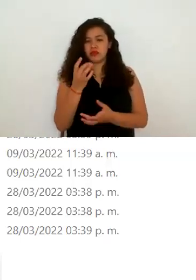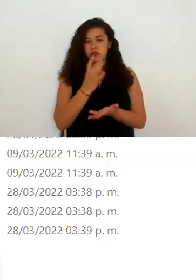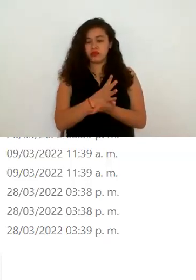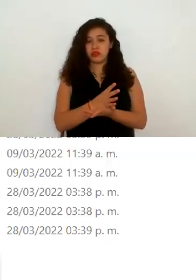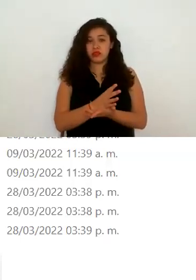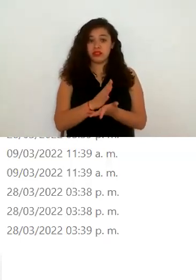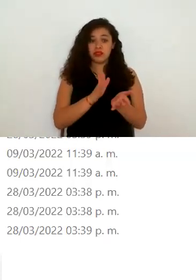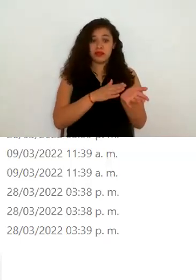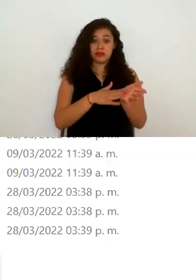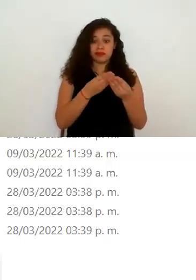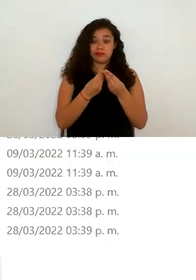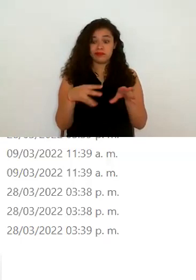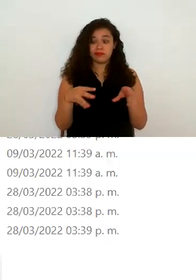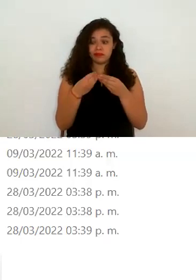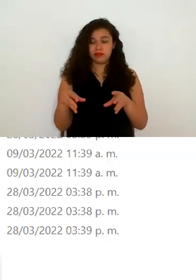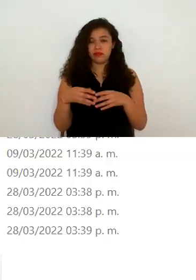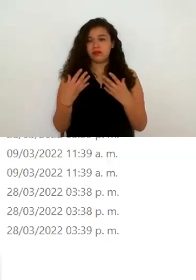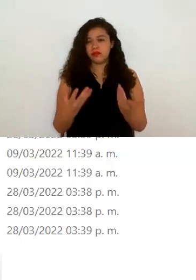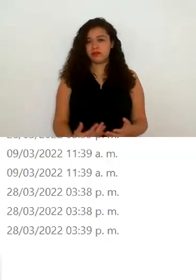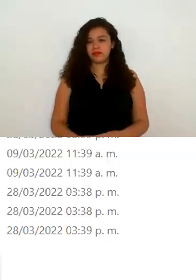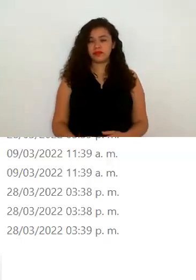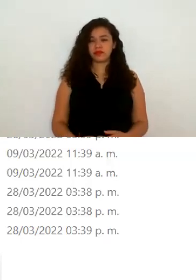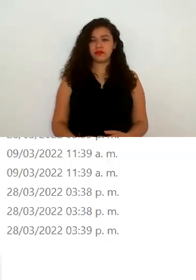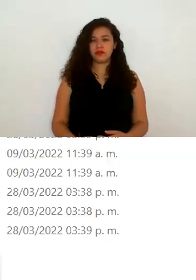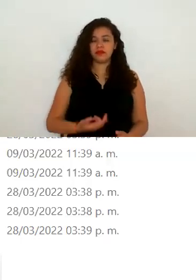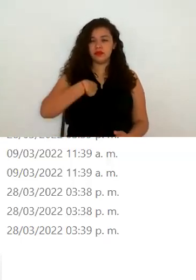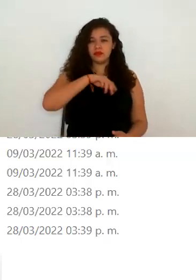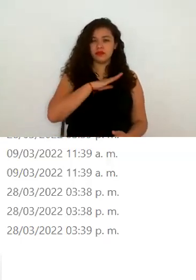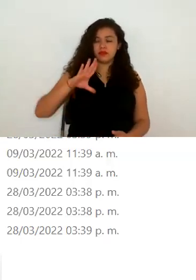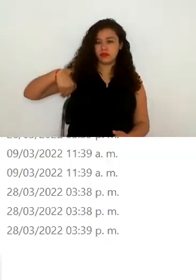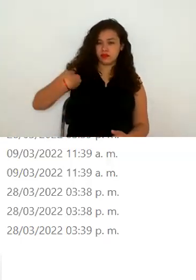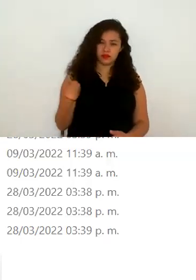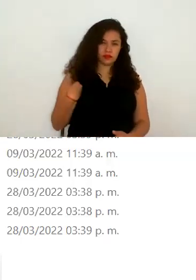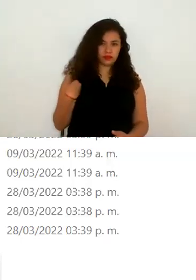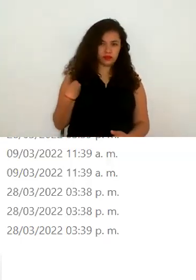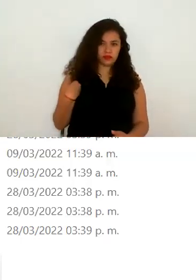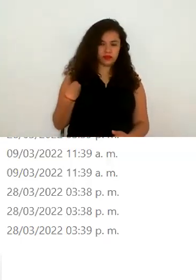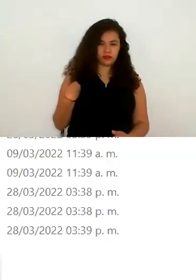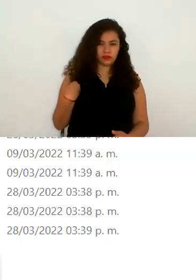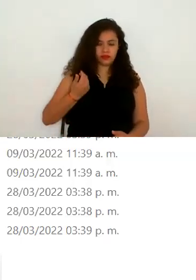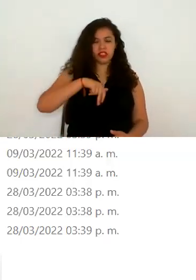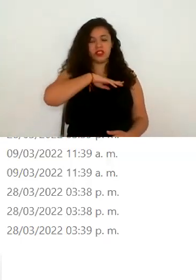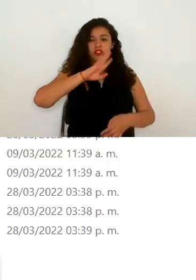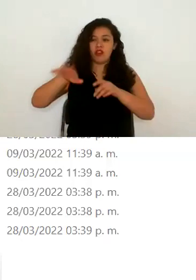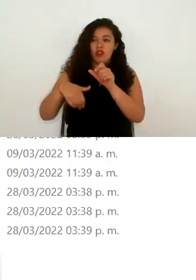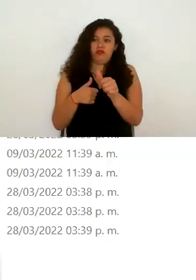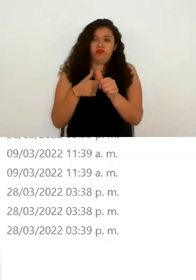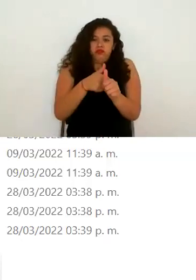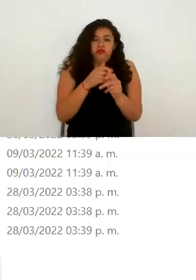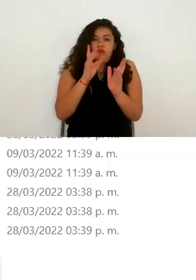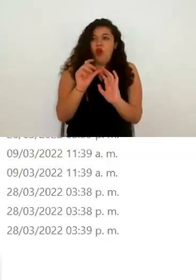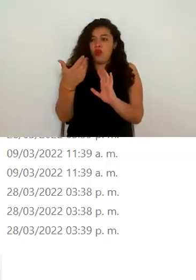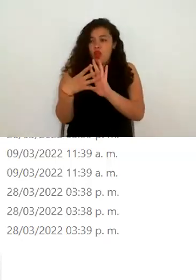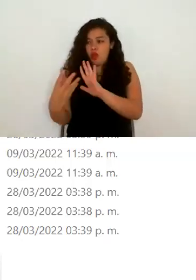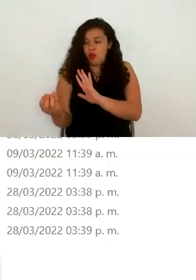perdemos documentación que teníamos en un soporte y que no contábamos con un respaldo en